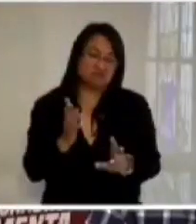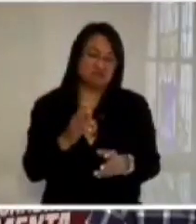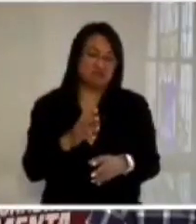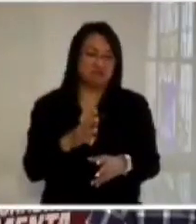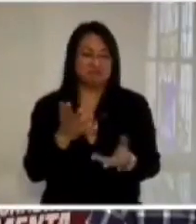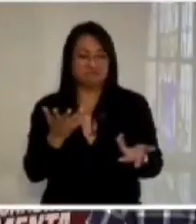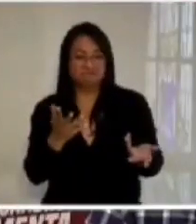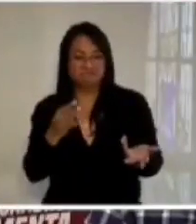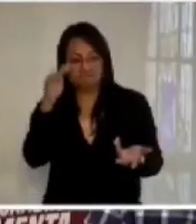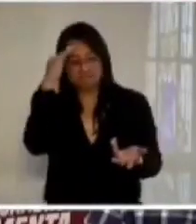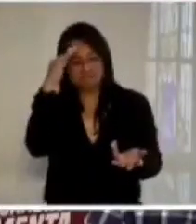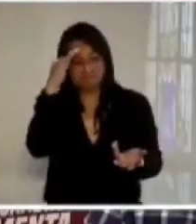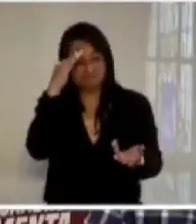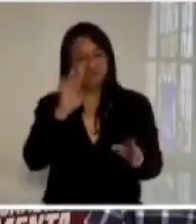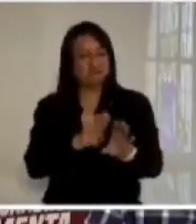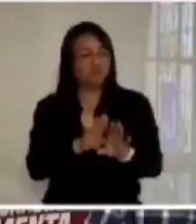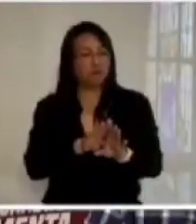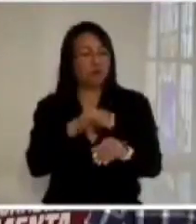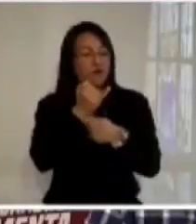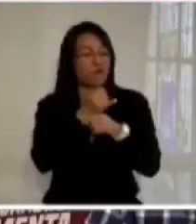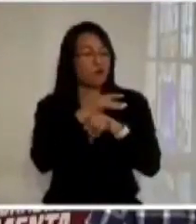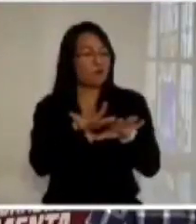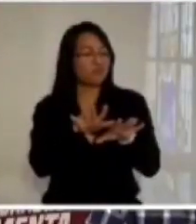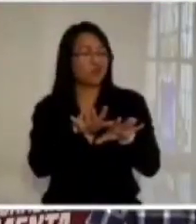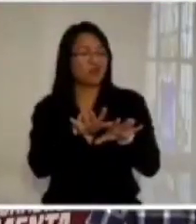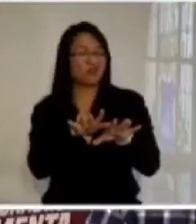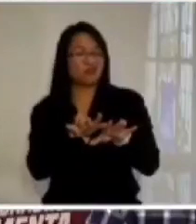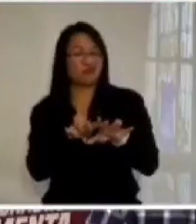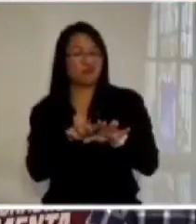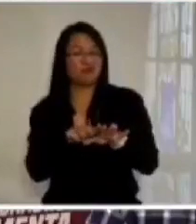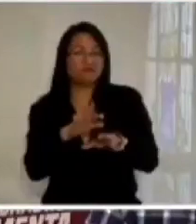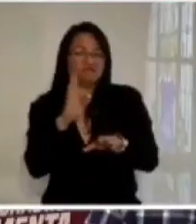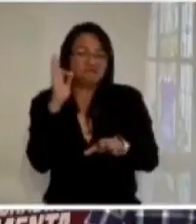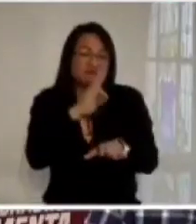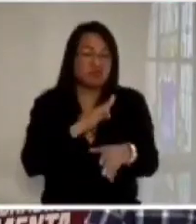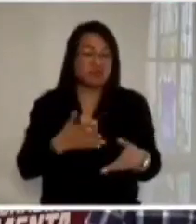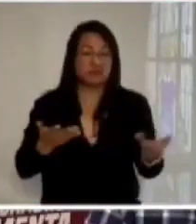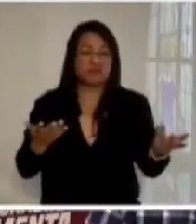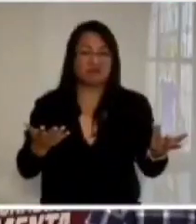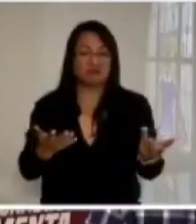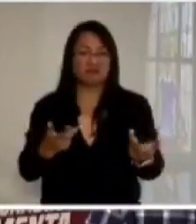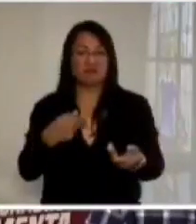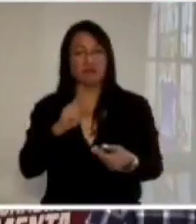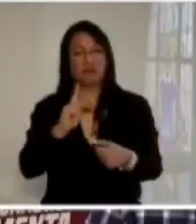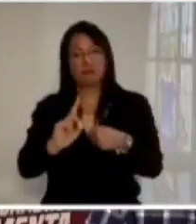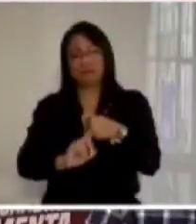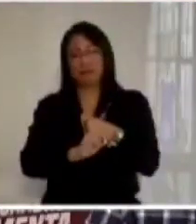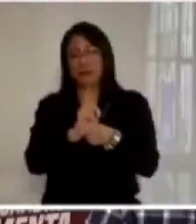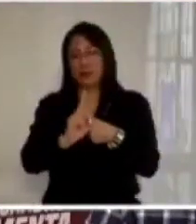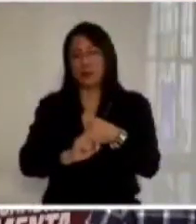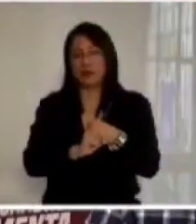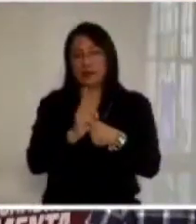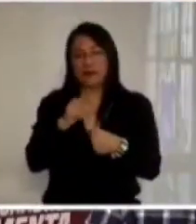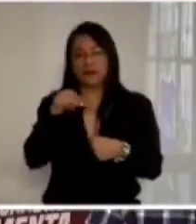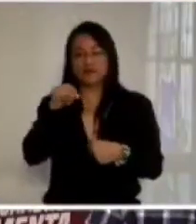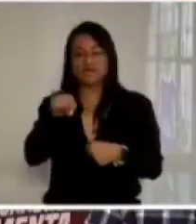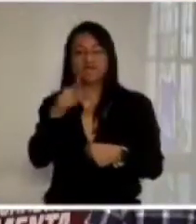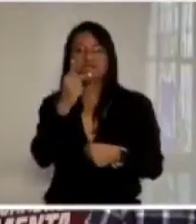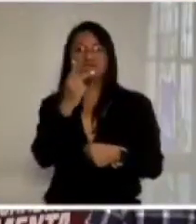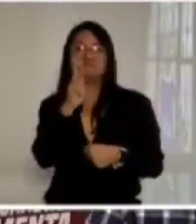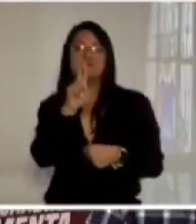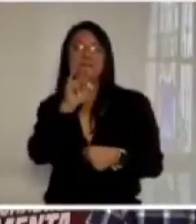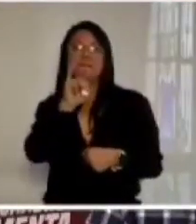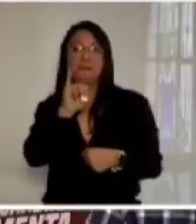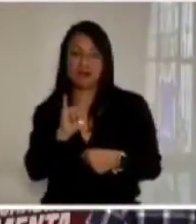desvirtuar, pero el problema está en el PRI, ¿no? Porque el tema es del PRI. Ese acto